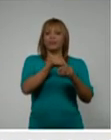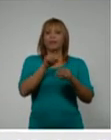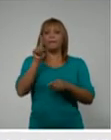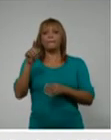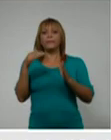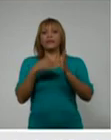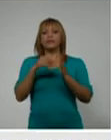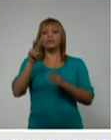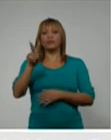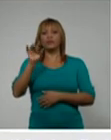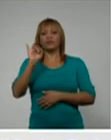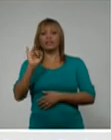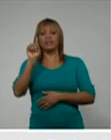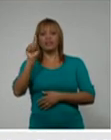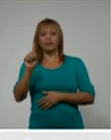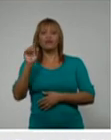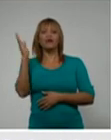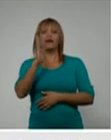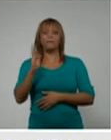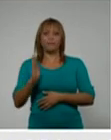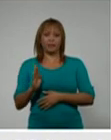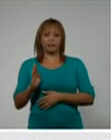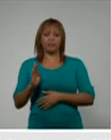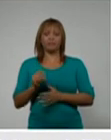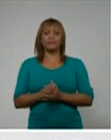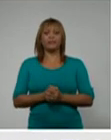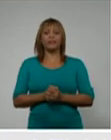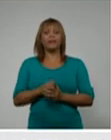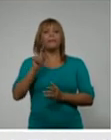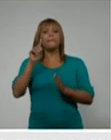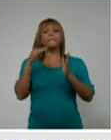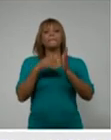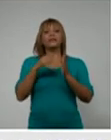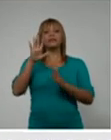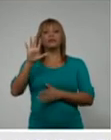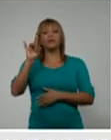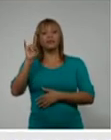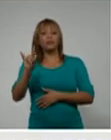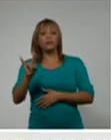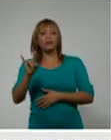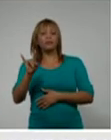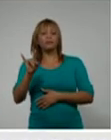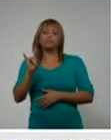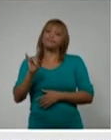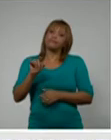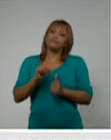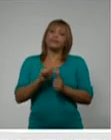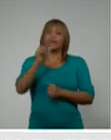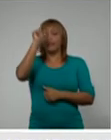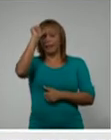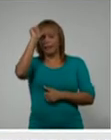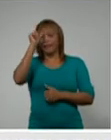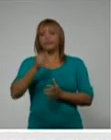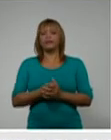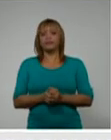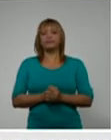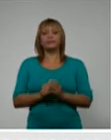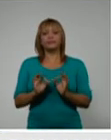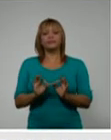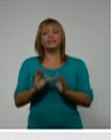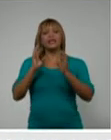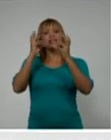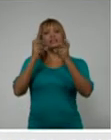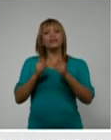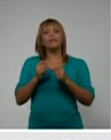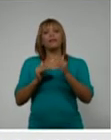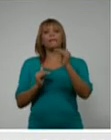1.271 en Brasil y 1.059, bueno, pues fueron en la India. son las cifras más